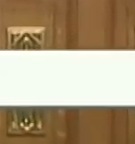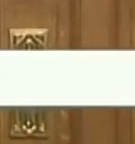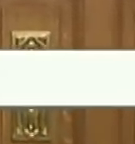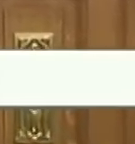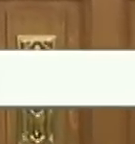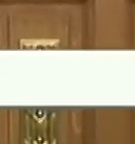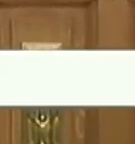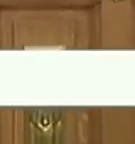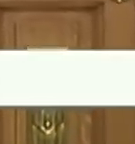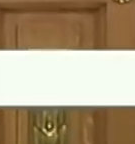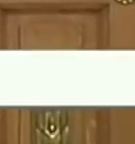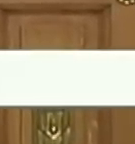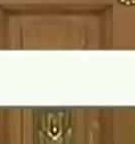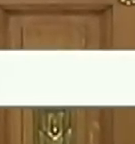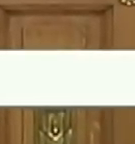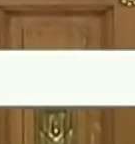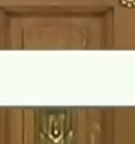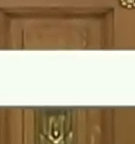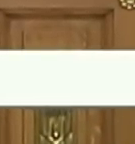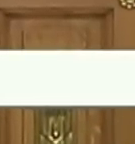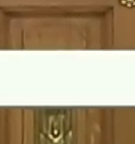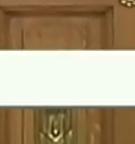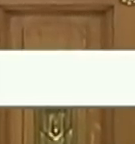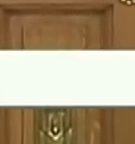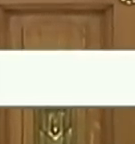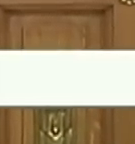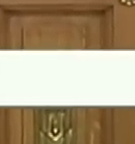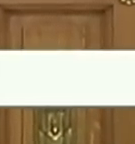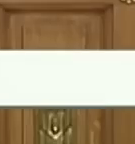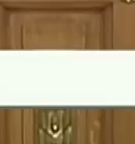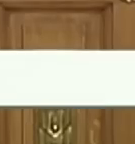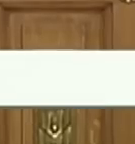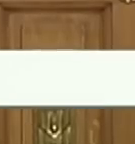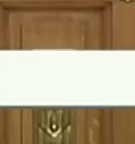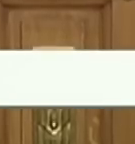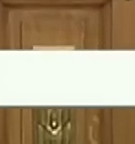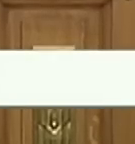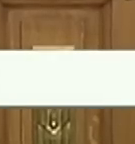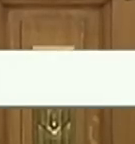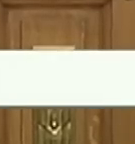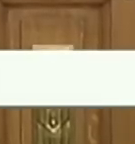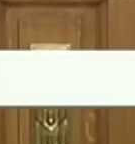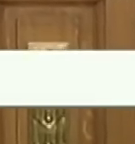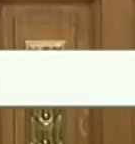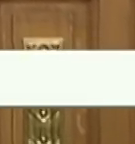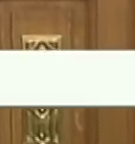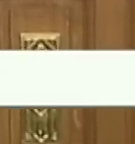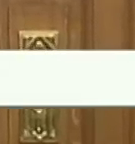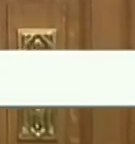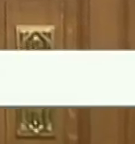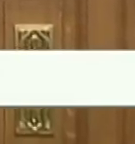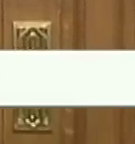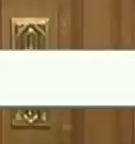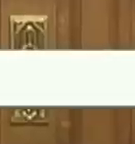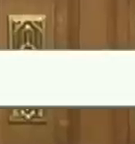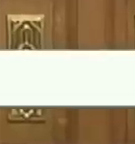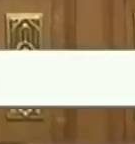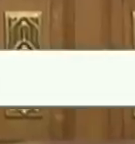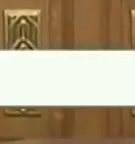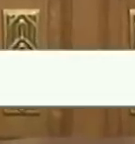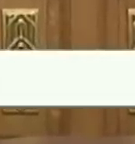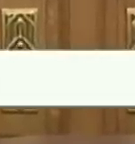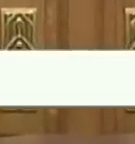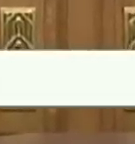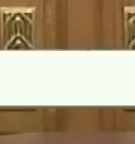Apreciado y honorable presidente de la Asamblea Nacional Constituyente, Diosdado Cabello, vicepresidentas,